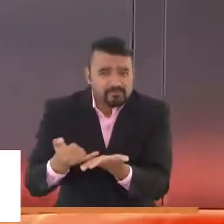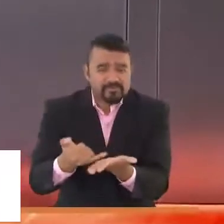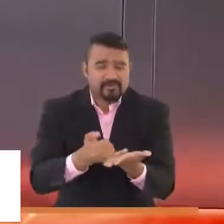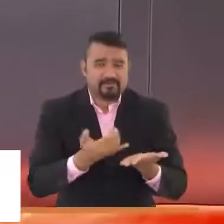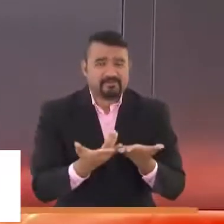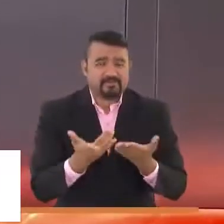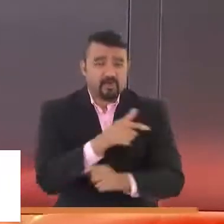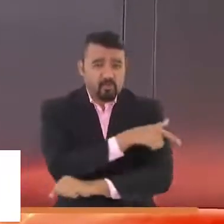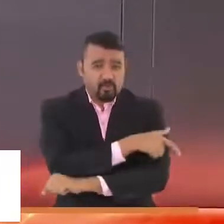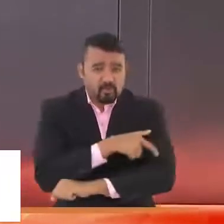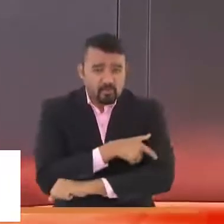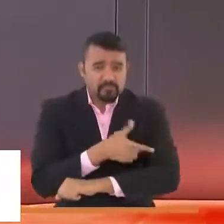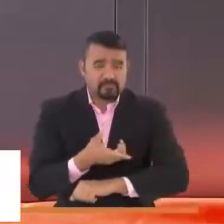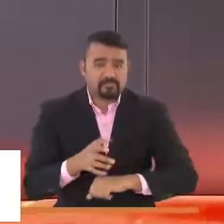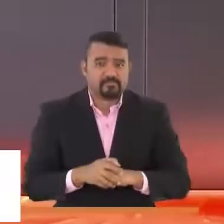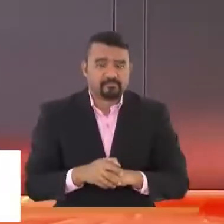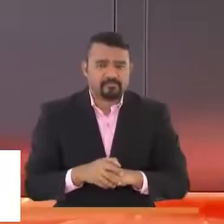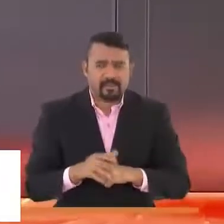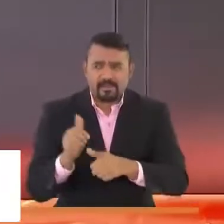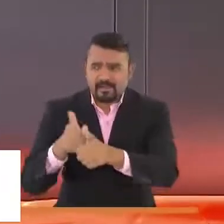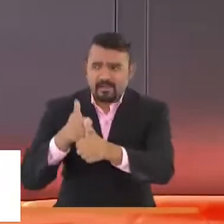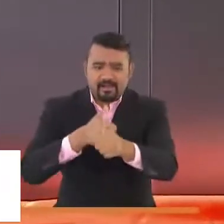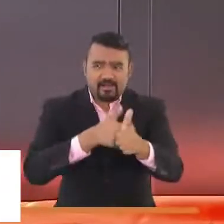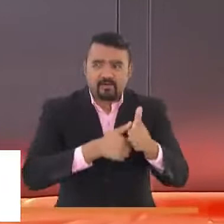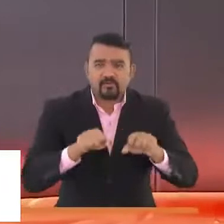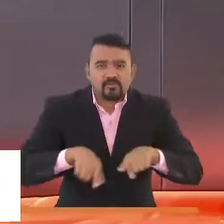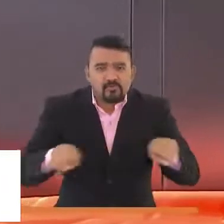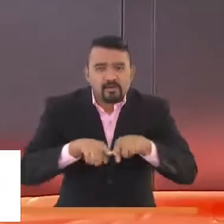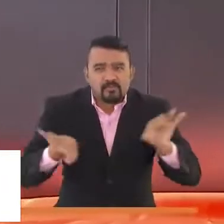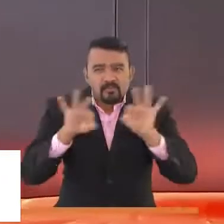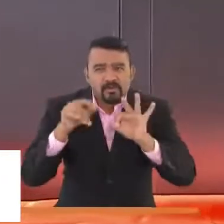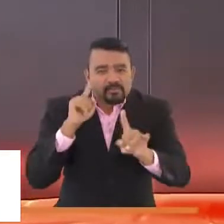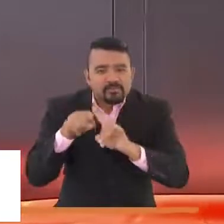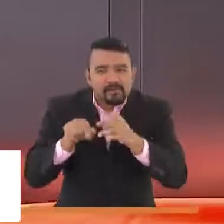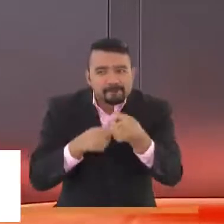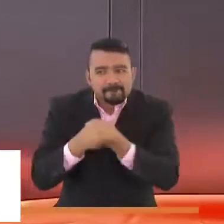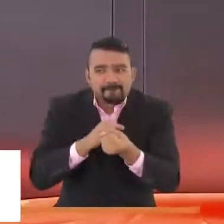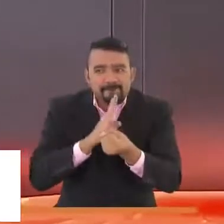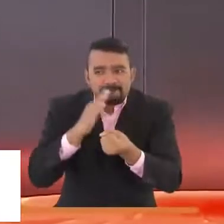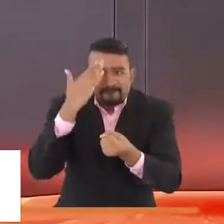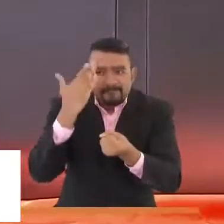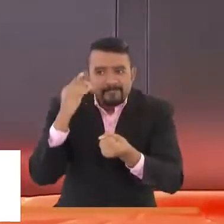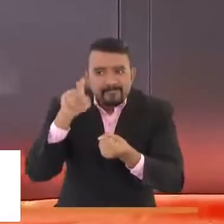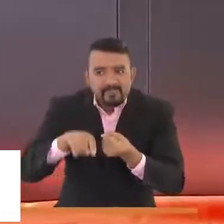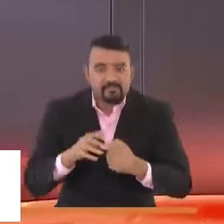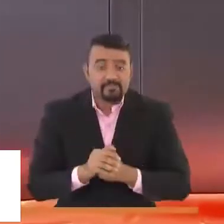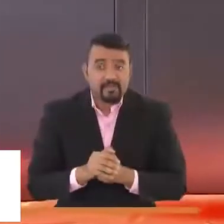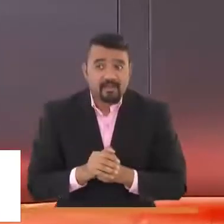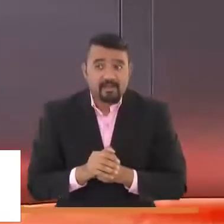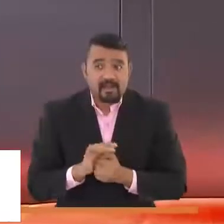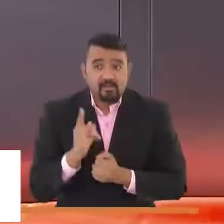desde los comités zonales, Envigado unido como una familia para pasar este año 2020 que ha